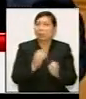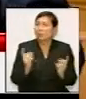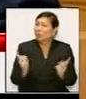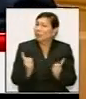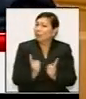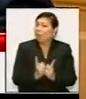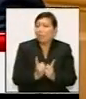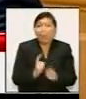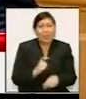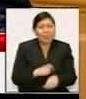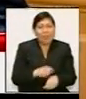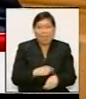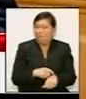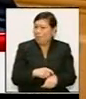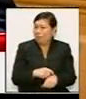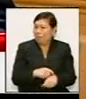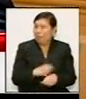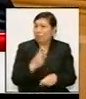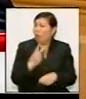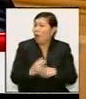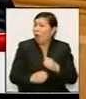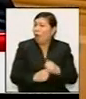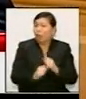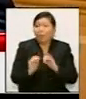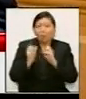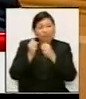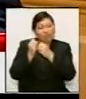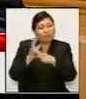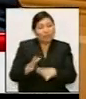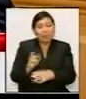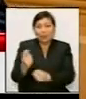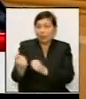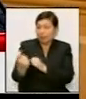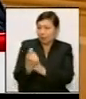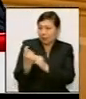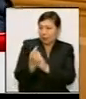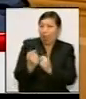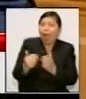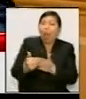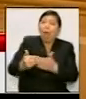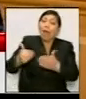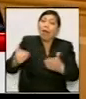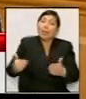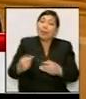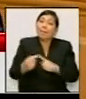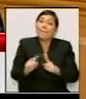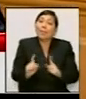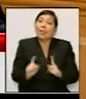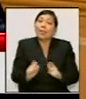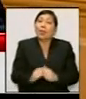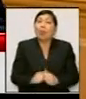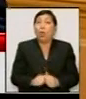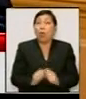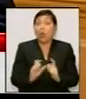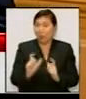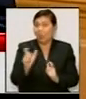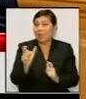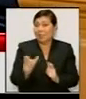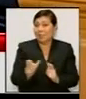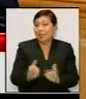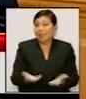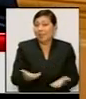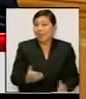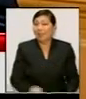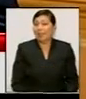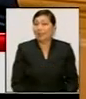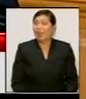corto, fueron únicamente 2 años, dejó gran enseñanza. Pero la figura de Juan Inchaustegui,